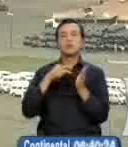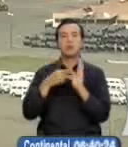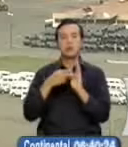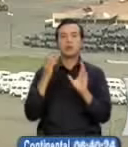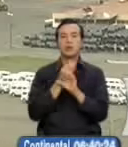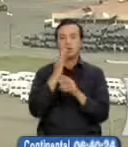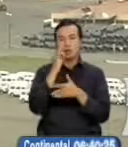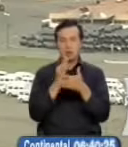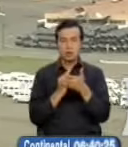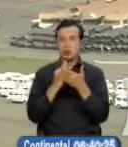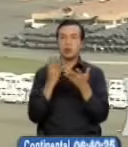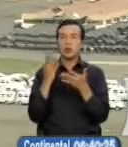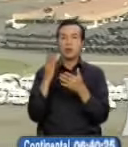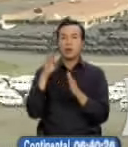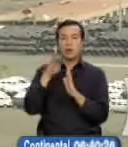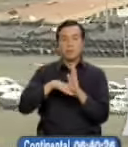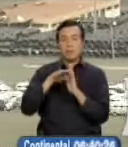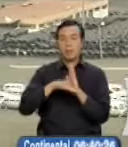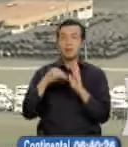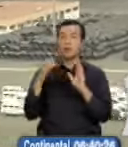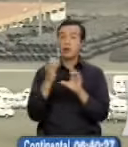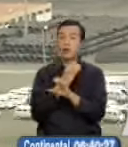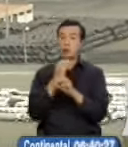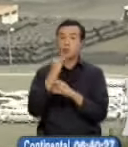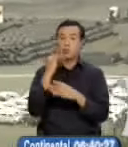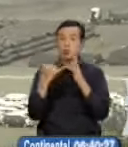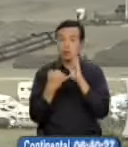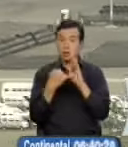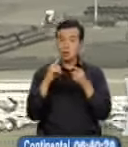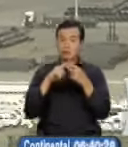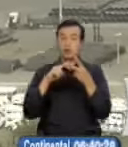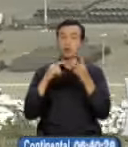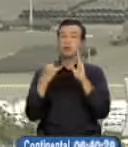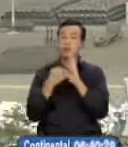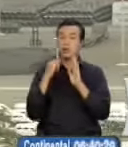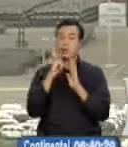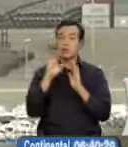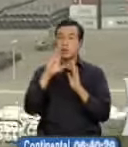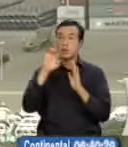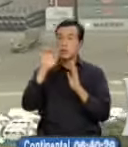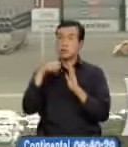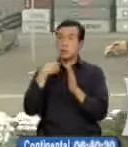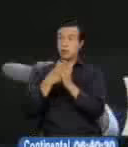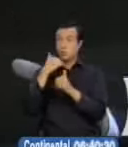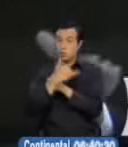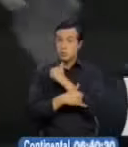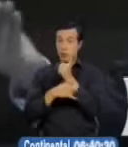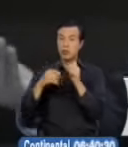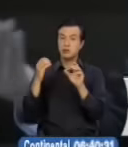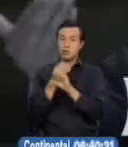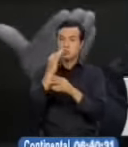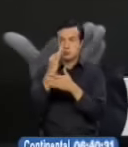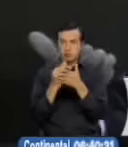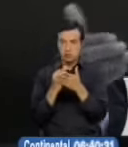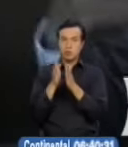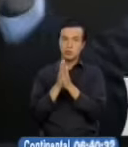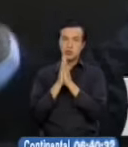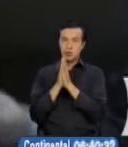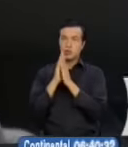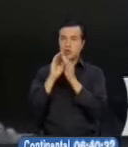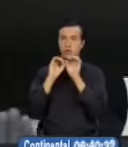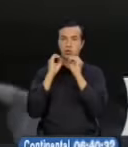precio exaduana, para lo cual se simplificará el cálculo del IVA y el impuesto a los consumos especiales de las importaciones. Se atiende requerimientos